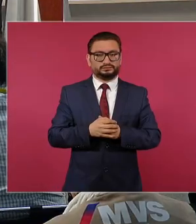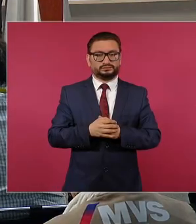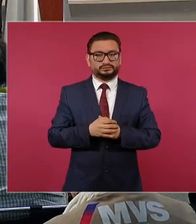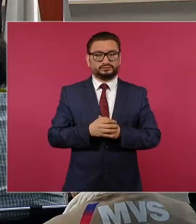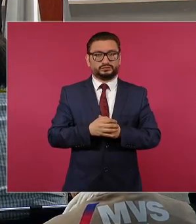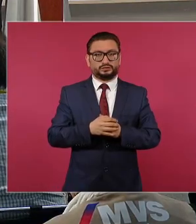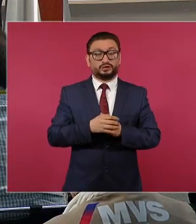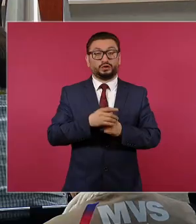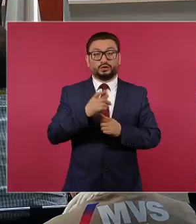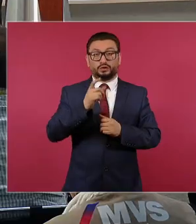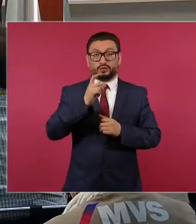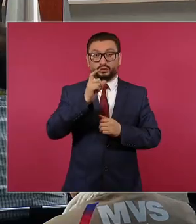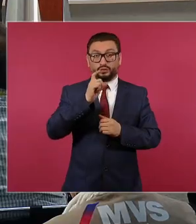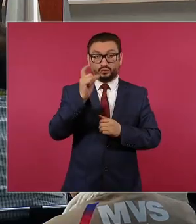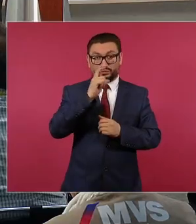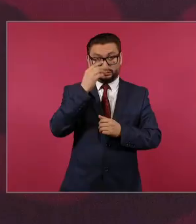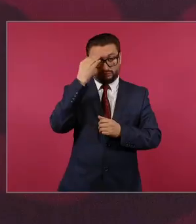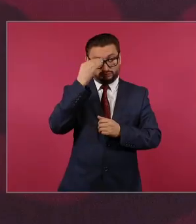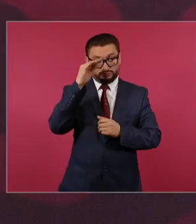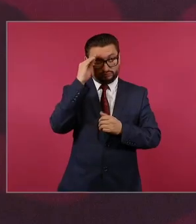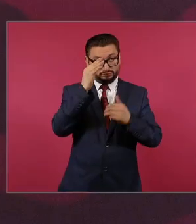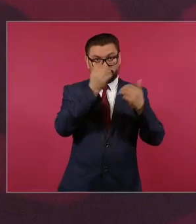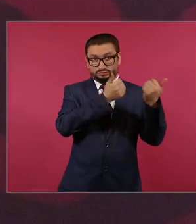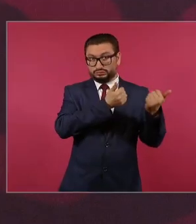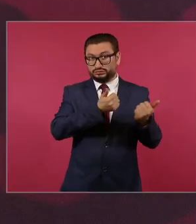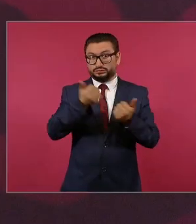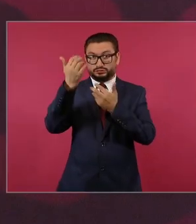un traslado respetuoso,